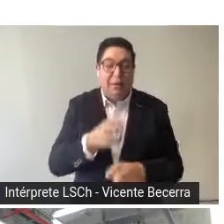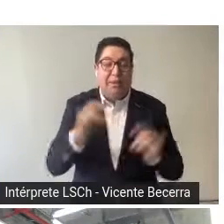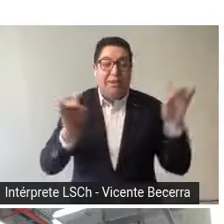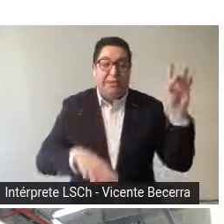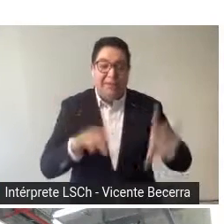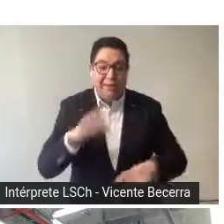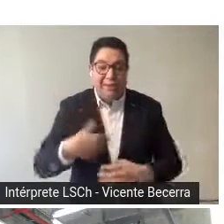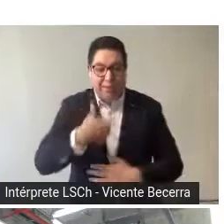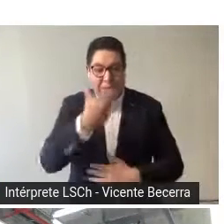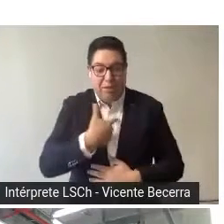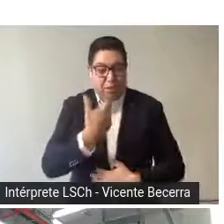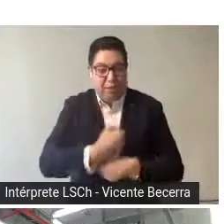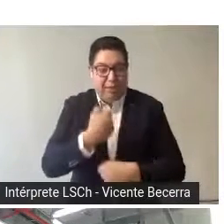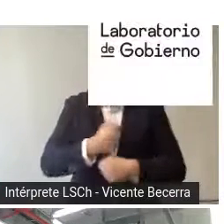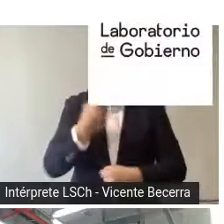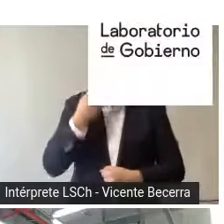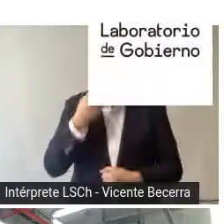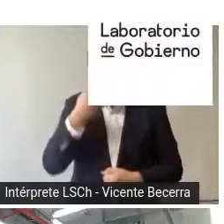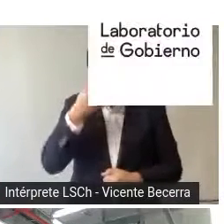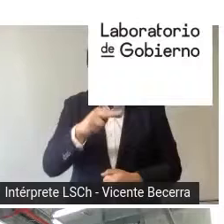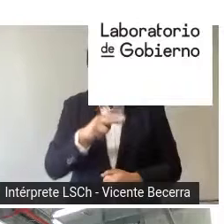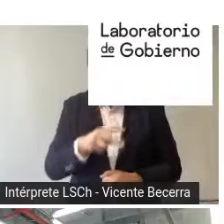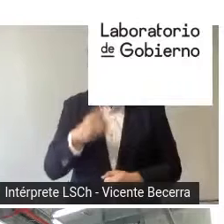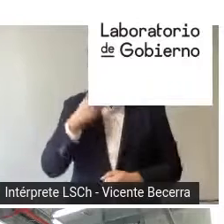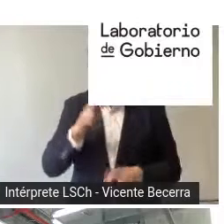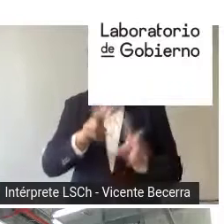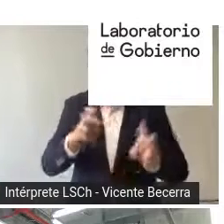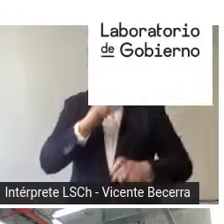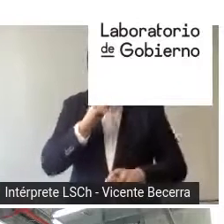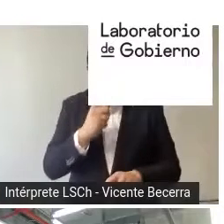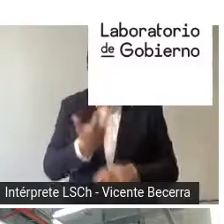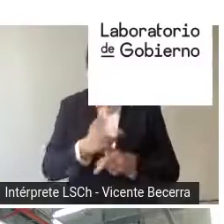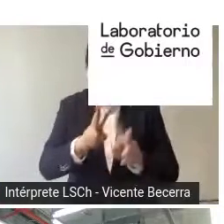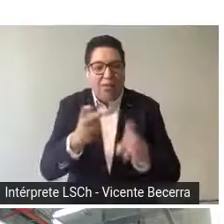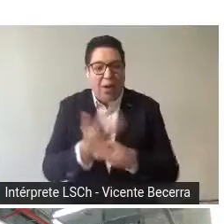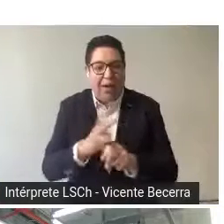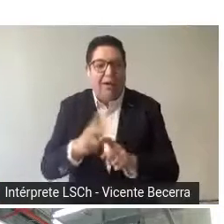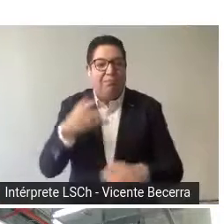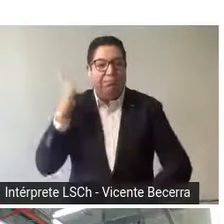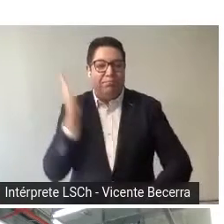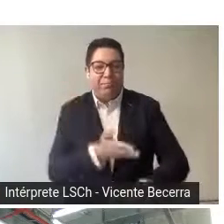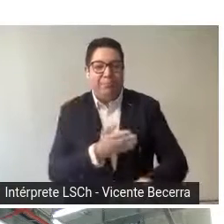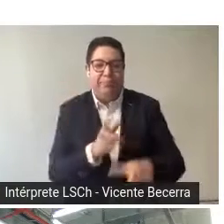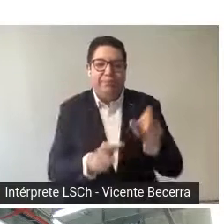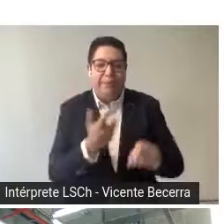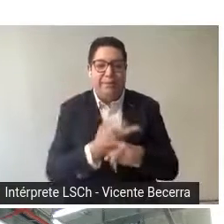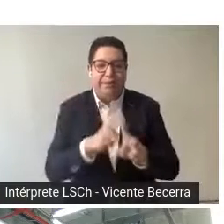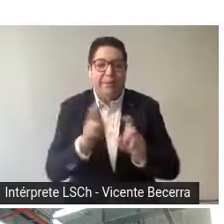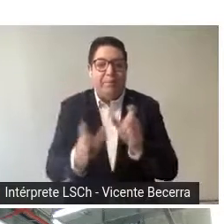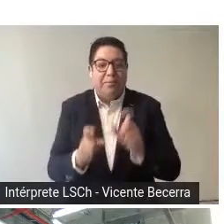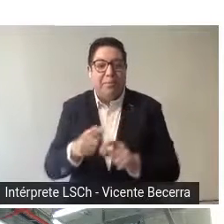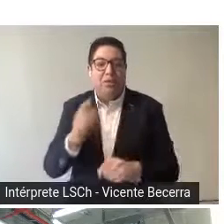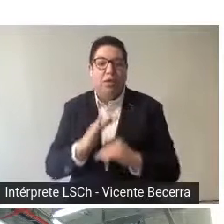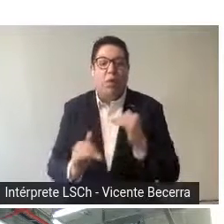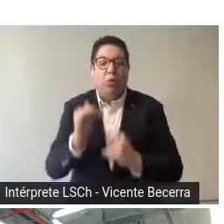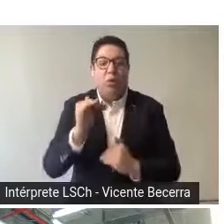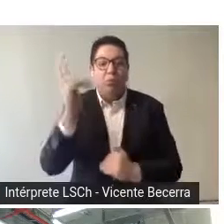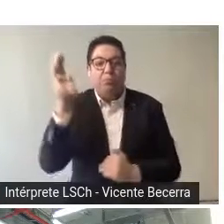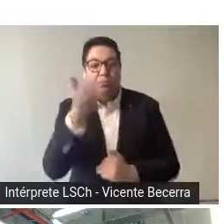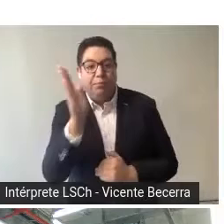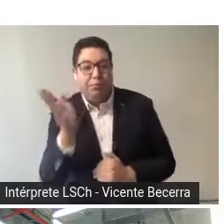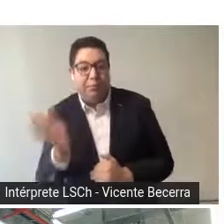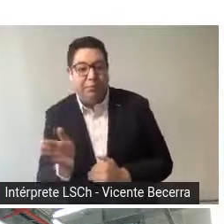era mi trabajo. Pero ellos habían de alguna manera censurado a algunas altas autoridades para que ahí tuvieran.